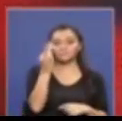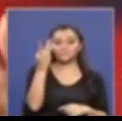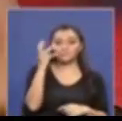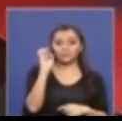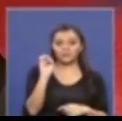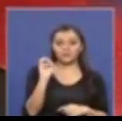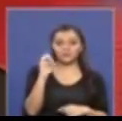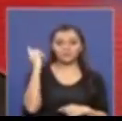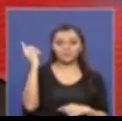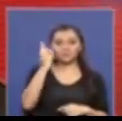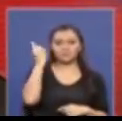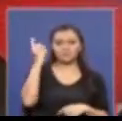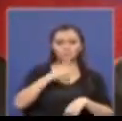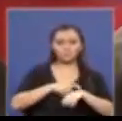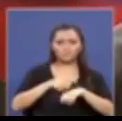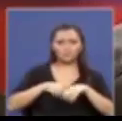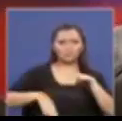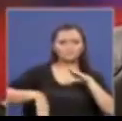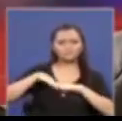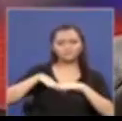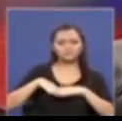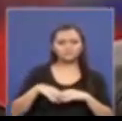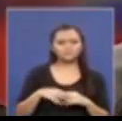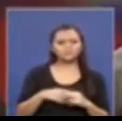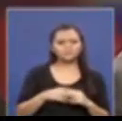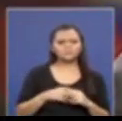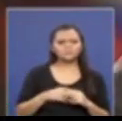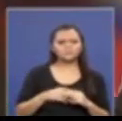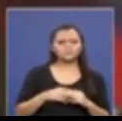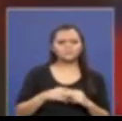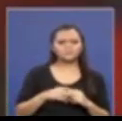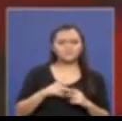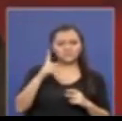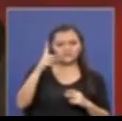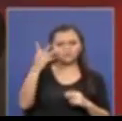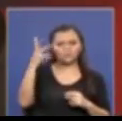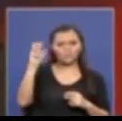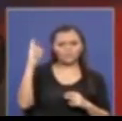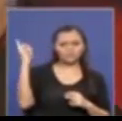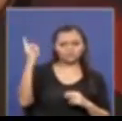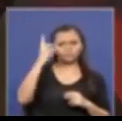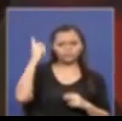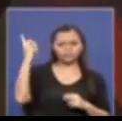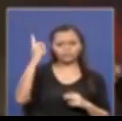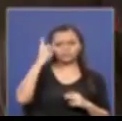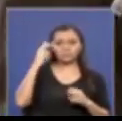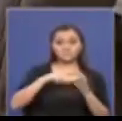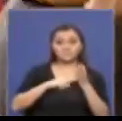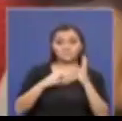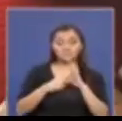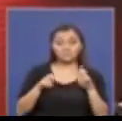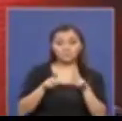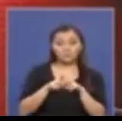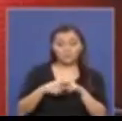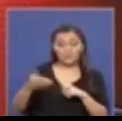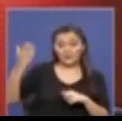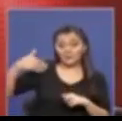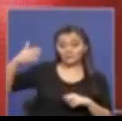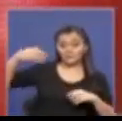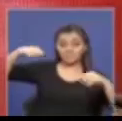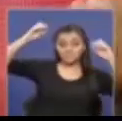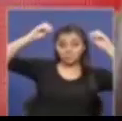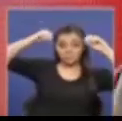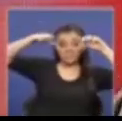hora pico. ¿Cuánto significaría esto? 140 megavatios significa que necesitaríamos con las anteriores